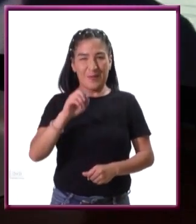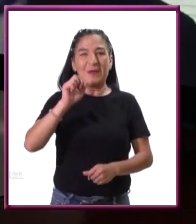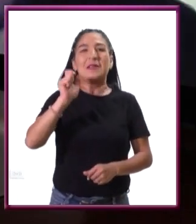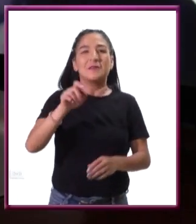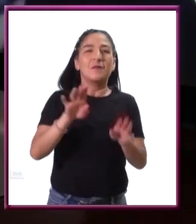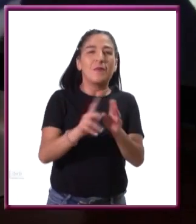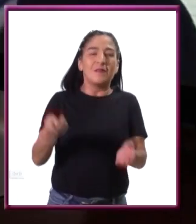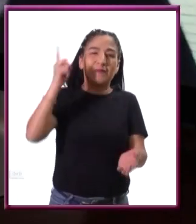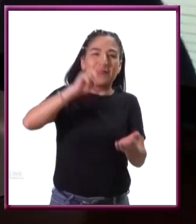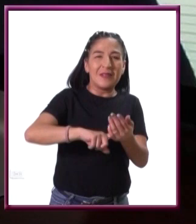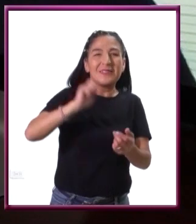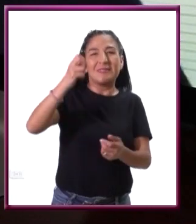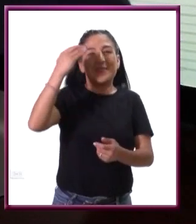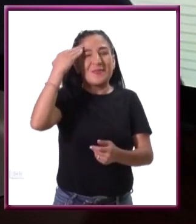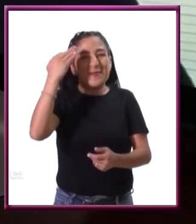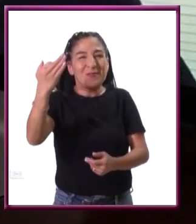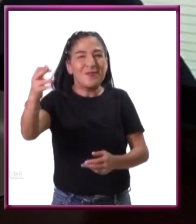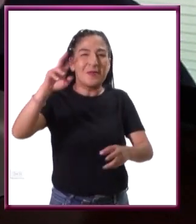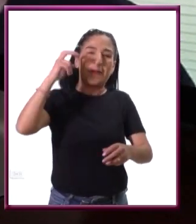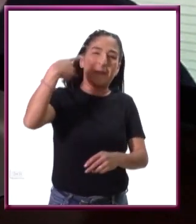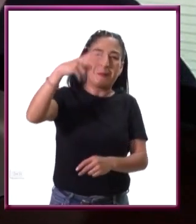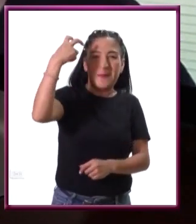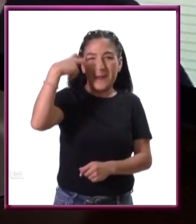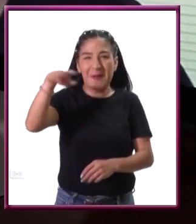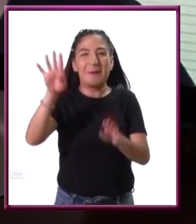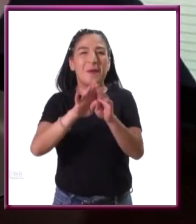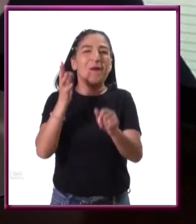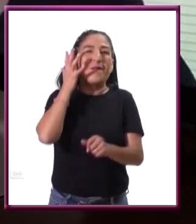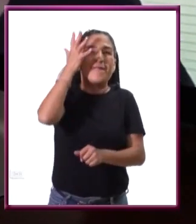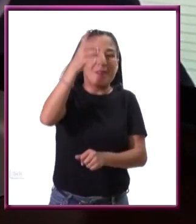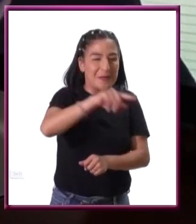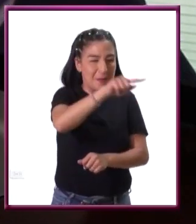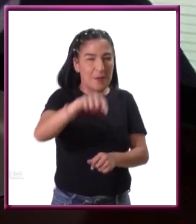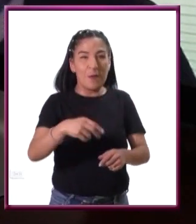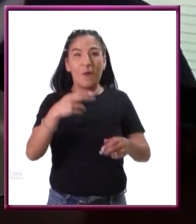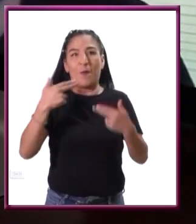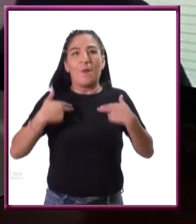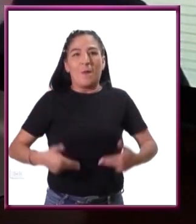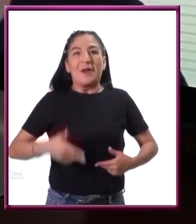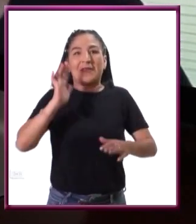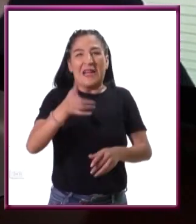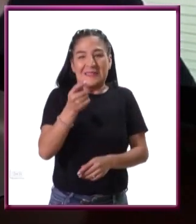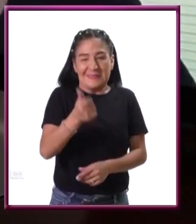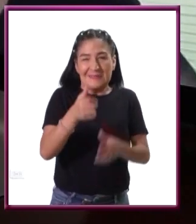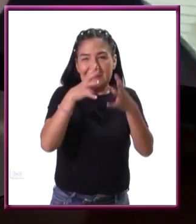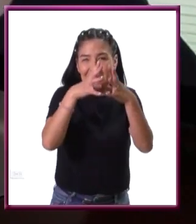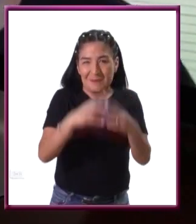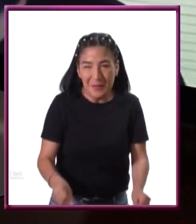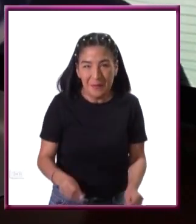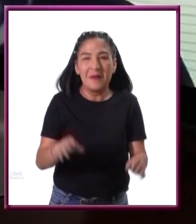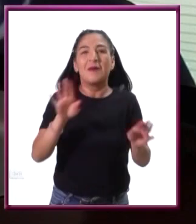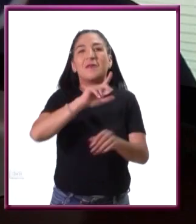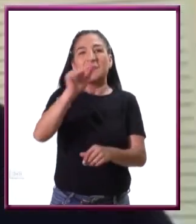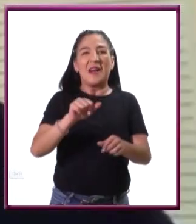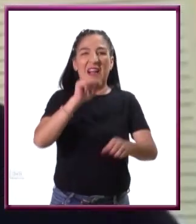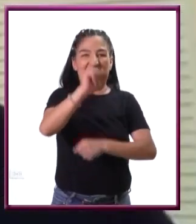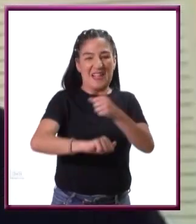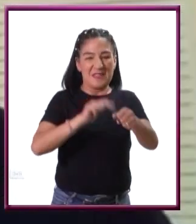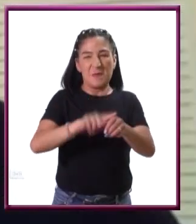una distopía donde en un futuro los humanos casi se extinguen, nos hemos convertido en animales salvajes y son los simios los que